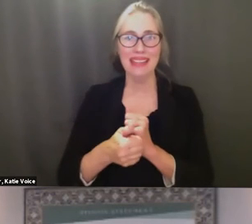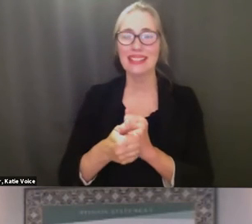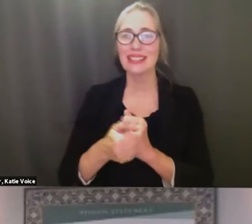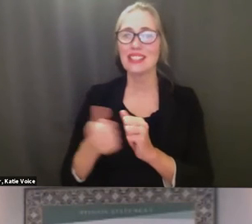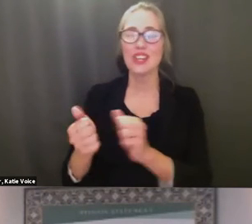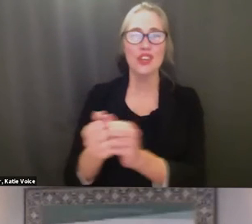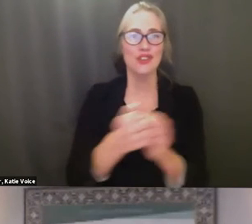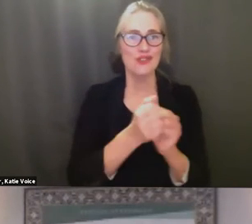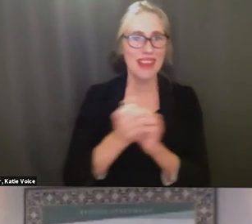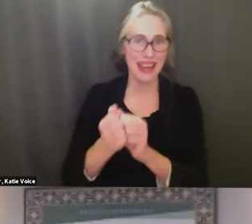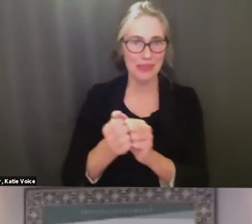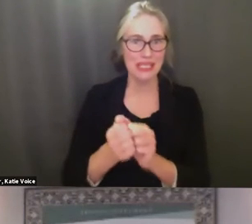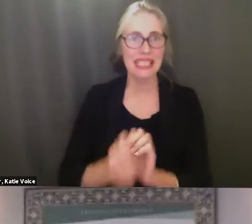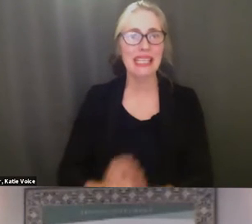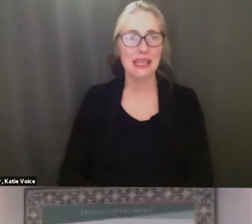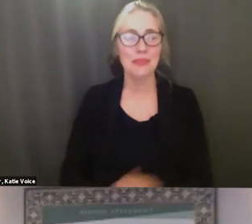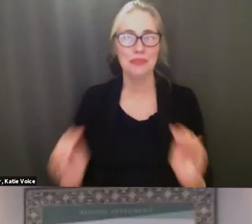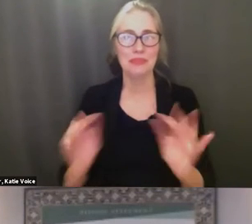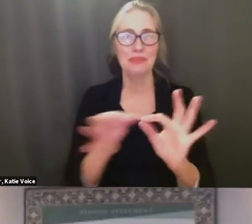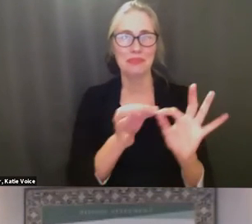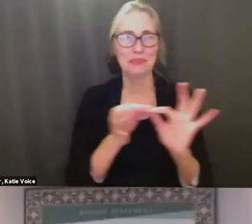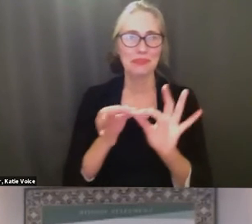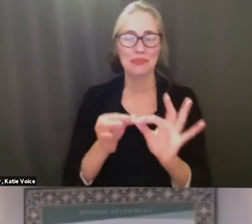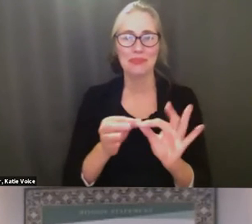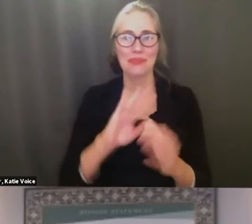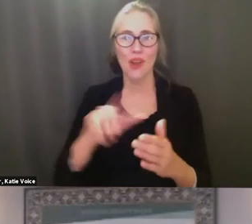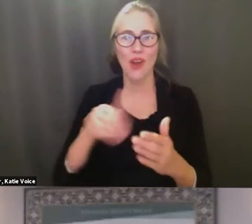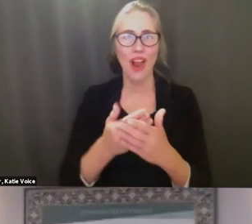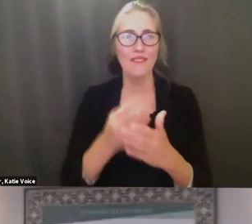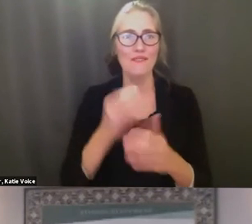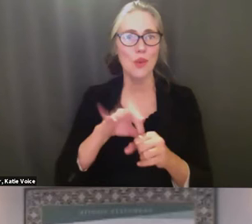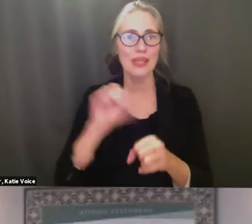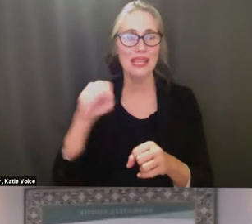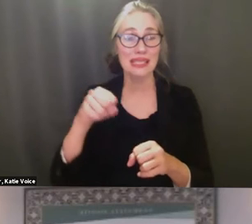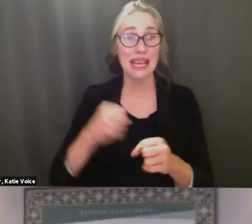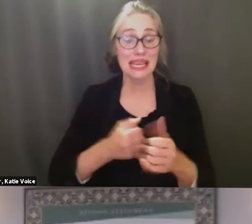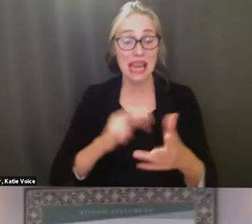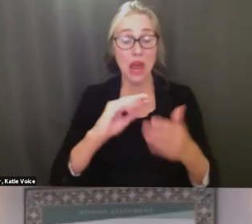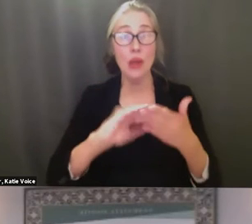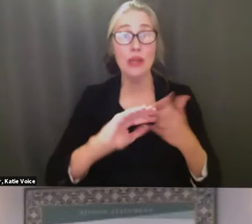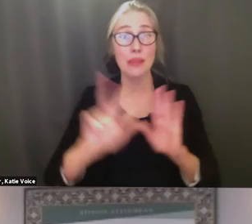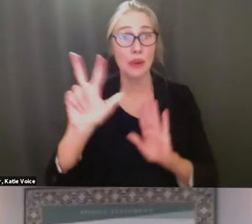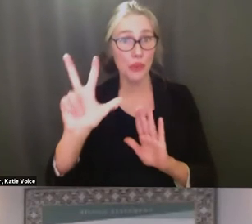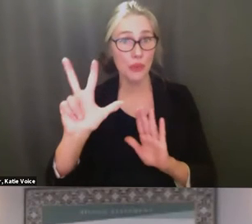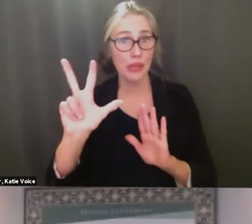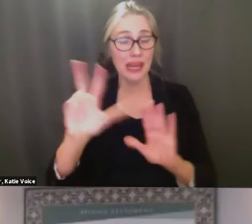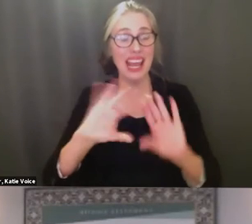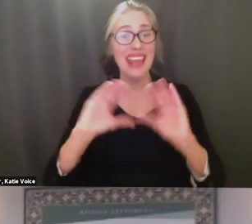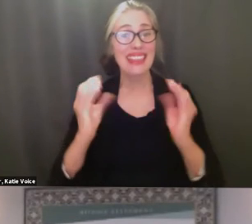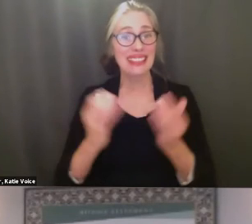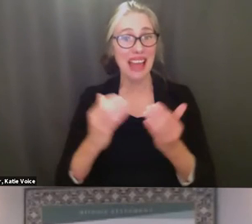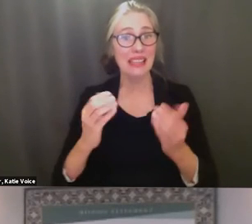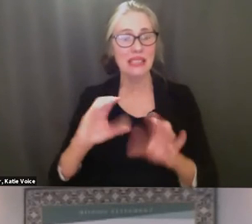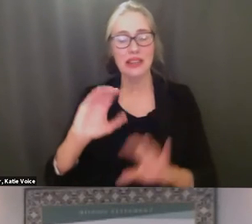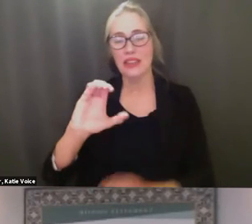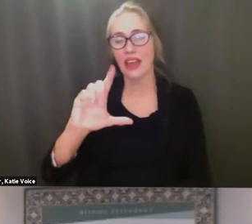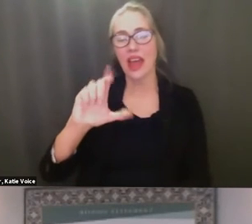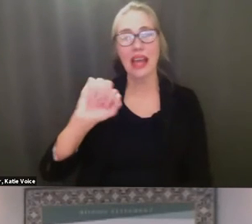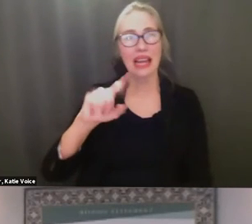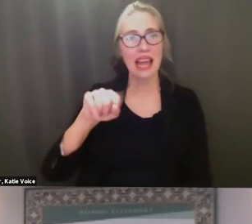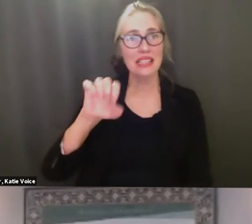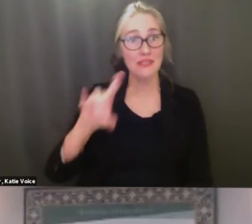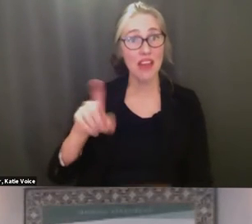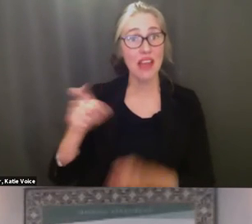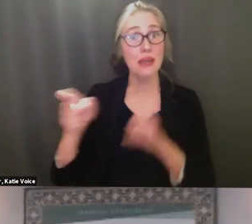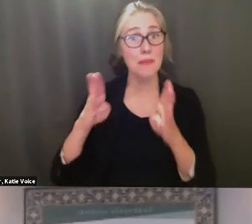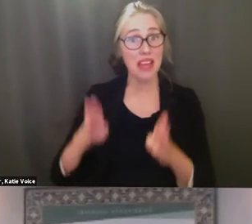pasamos al número 3, que es la aprobación de un puesto administrativo clasificado y su respectiva descripción laboral. Y para esto le doy el uso de la voz al